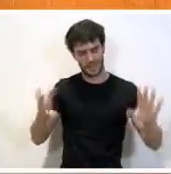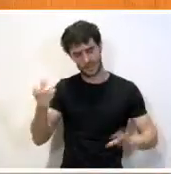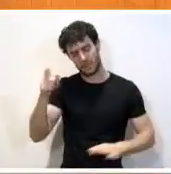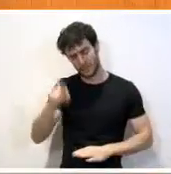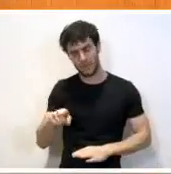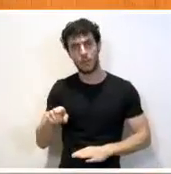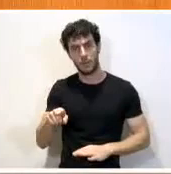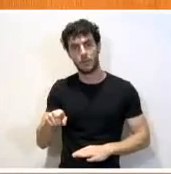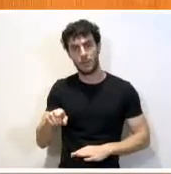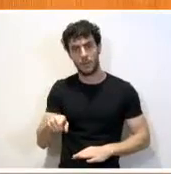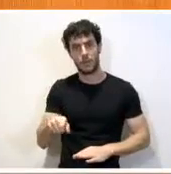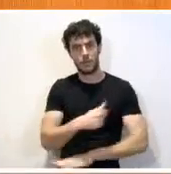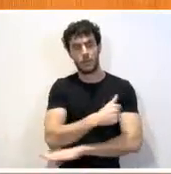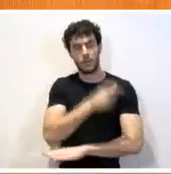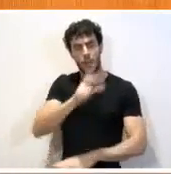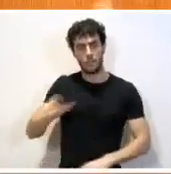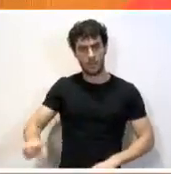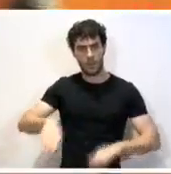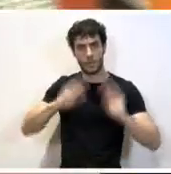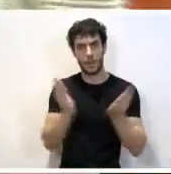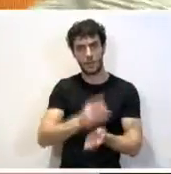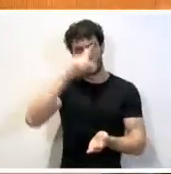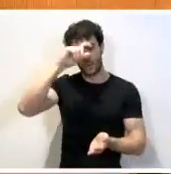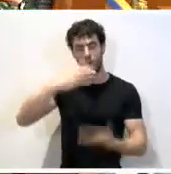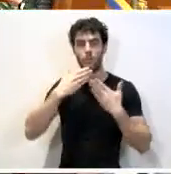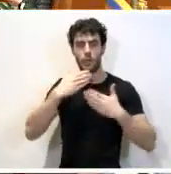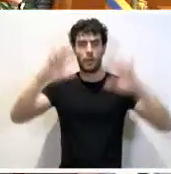del transporte de los ciudadanos y ciudadanas del entorno rural. Muchas gracias.